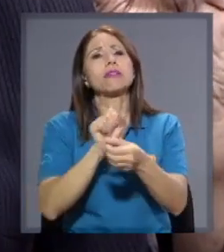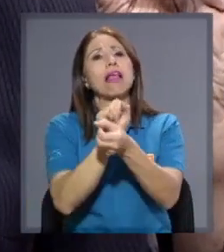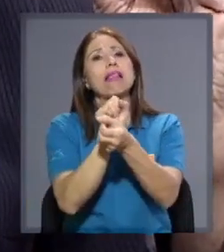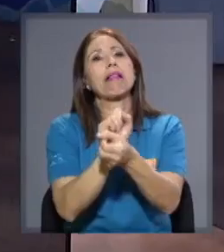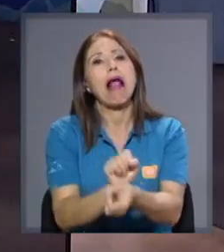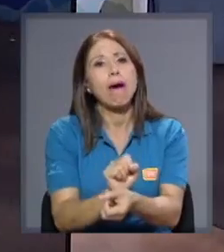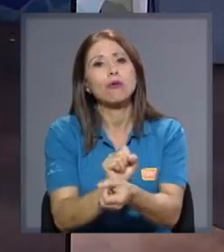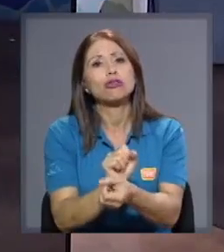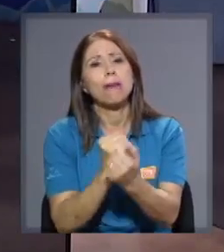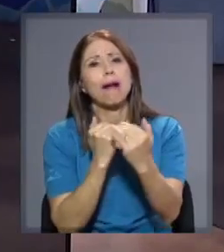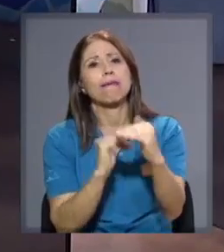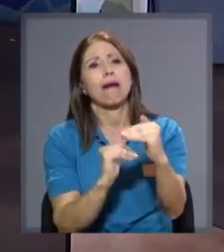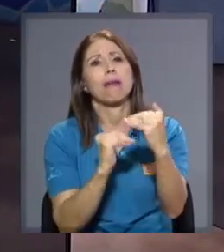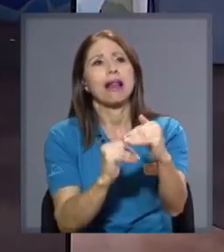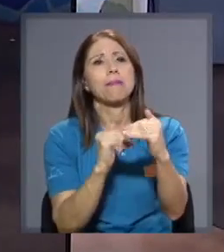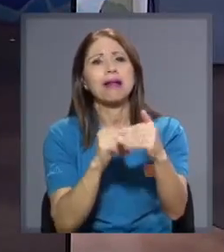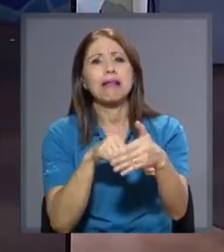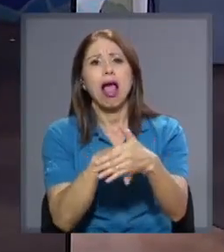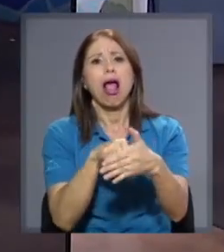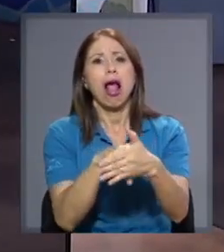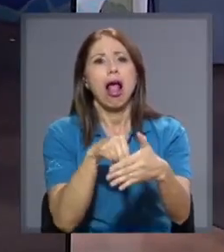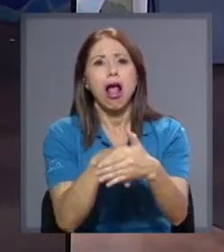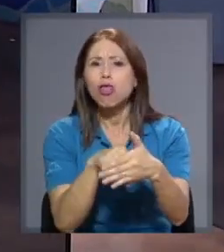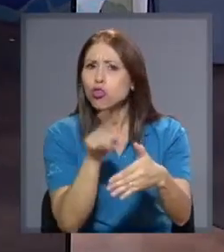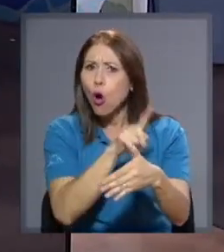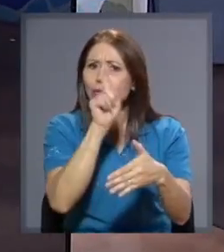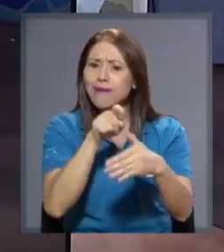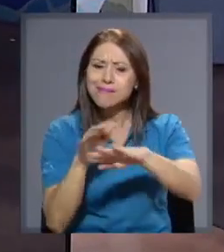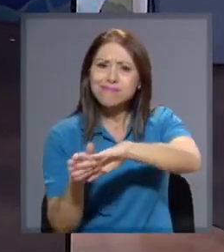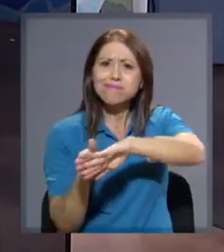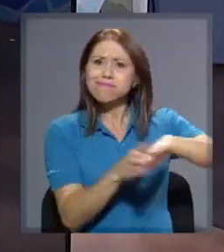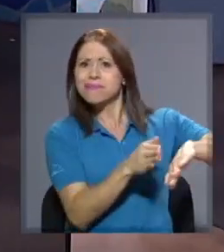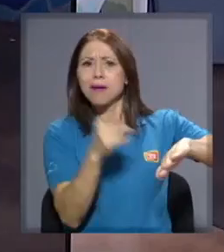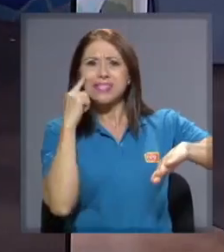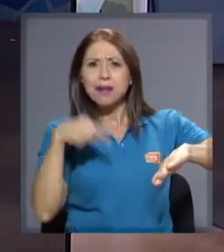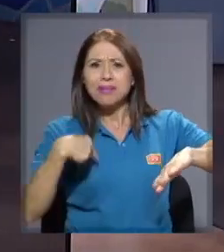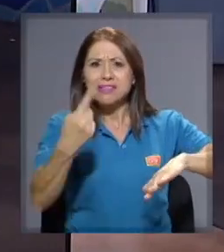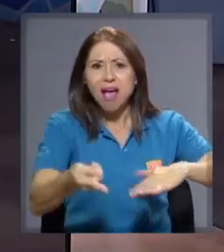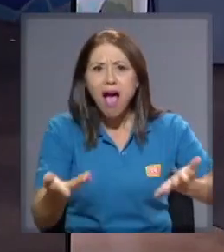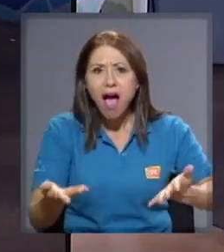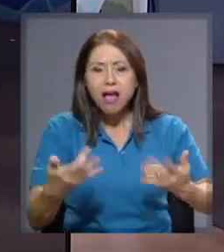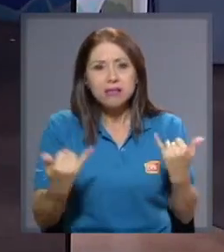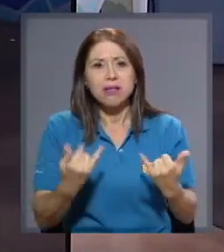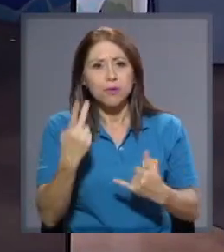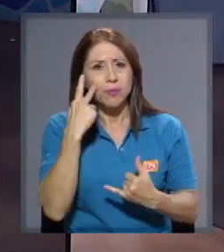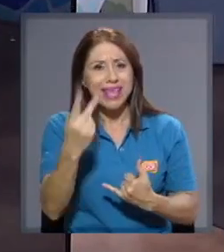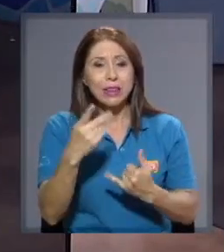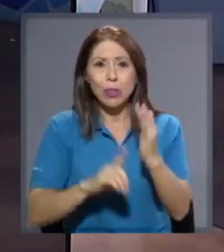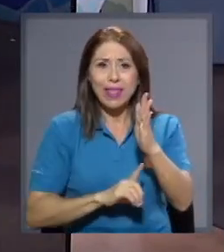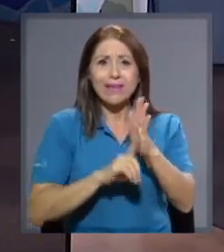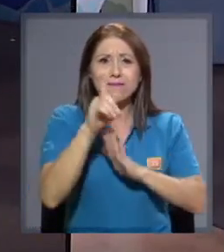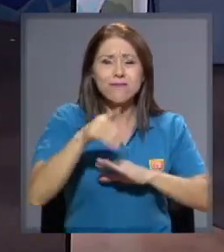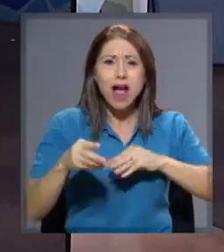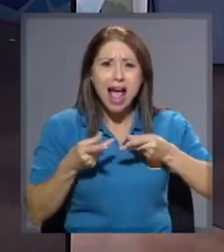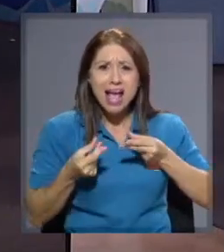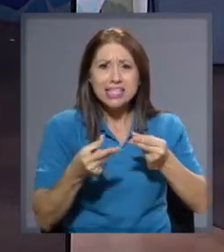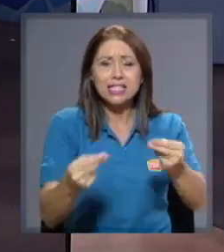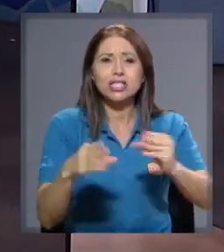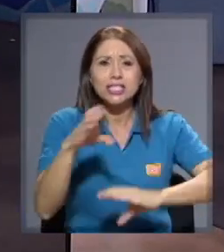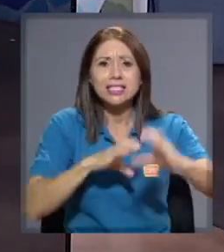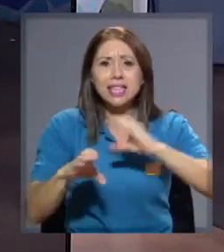propias barreras o sea tenemos que pensar más allá o sea estamos viendo que el desarrollo y la aceleración de la ciencia la tecnología y las